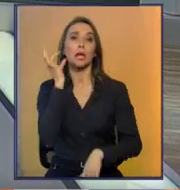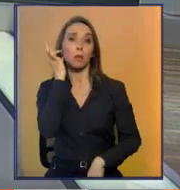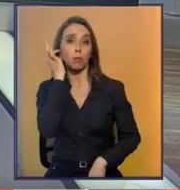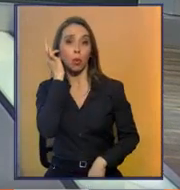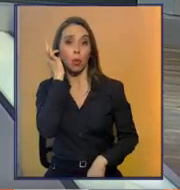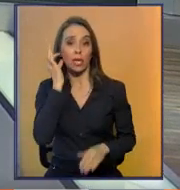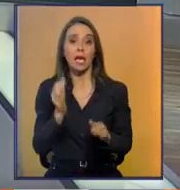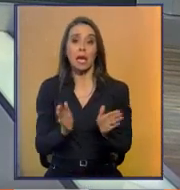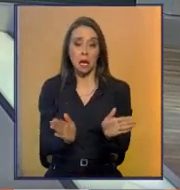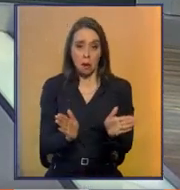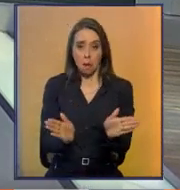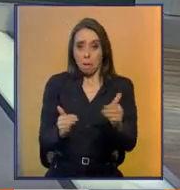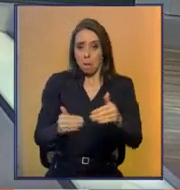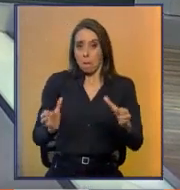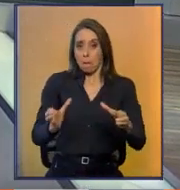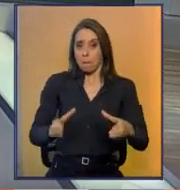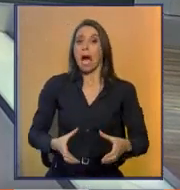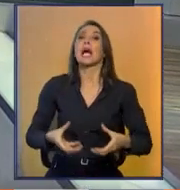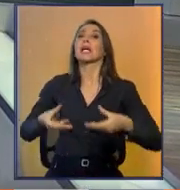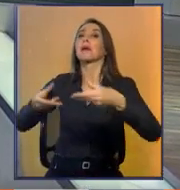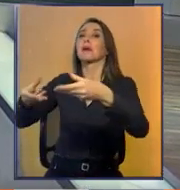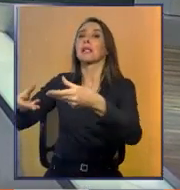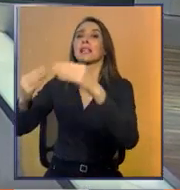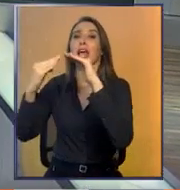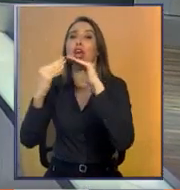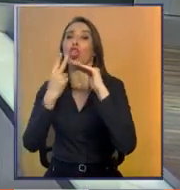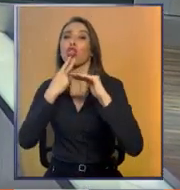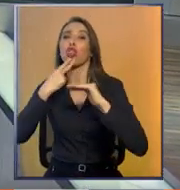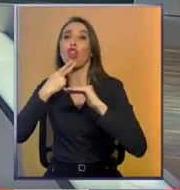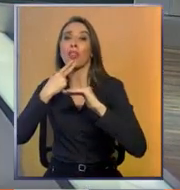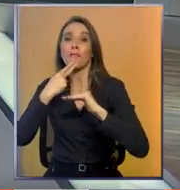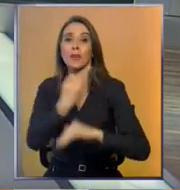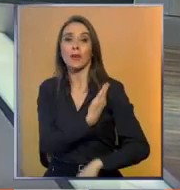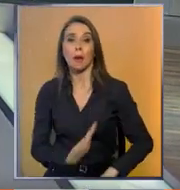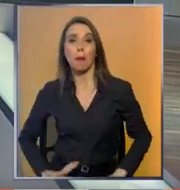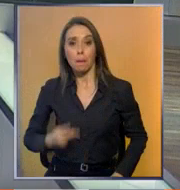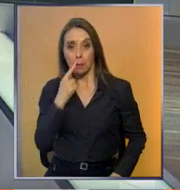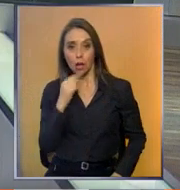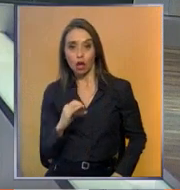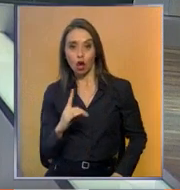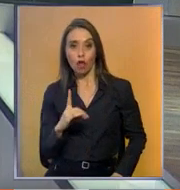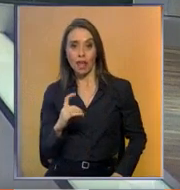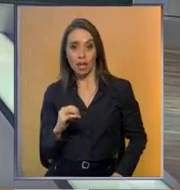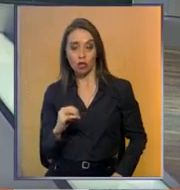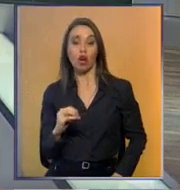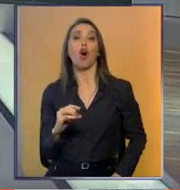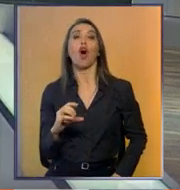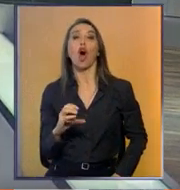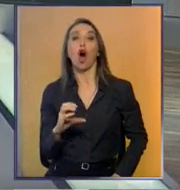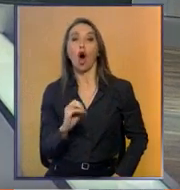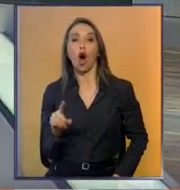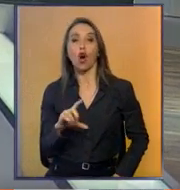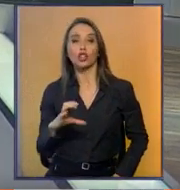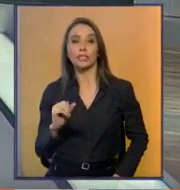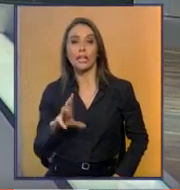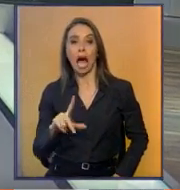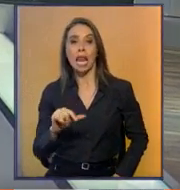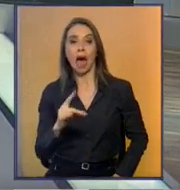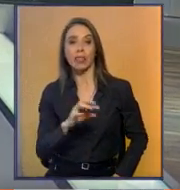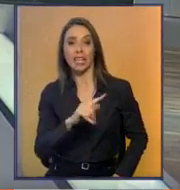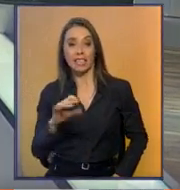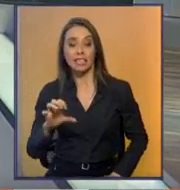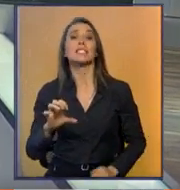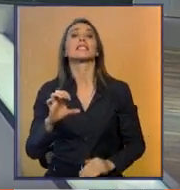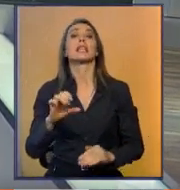dejó un paquete en el domicilio del entonces presidente de Codelco, Óscar Landerreche. La explosión le provocó trauma